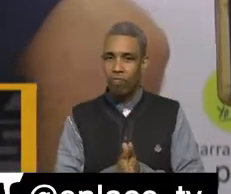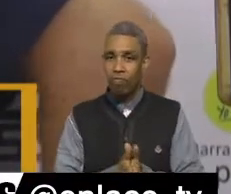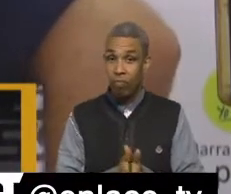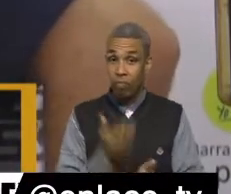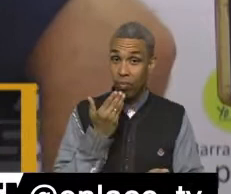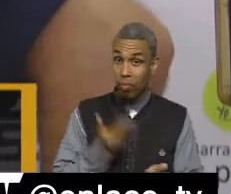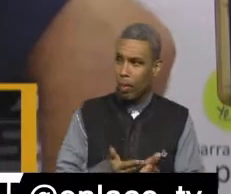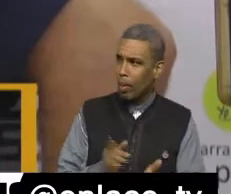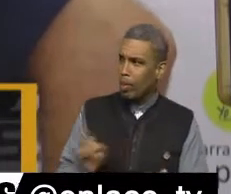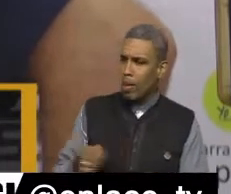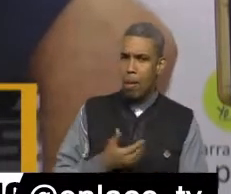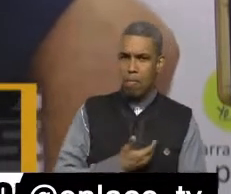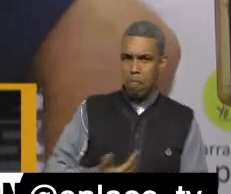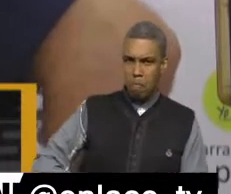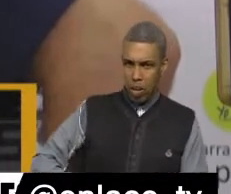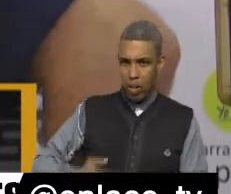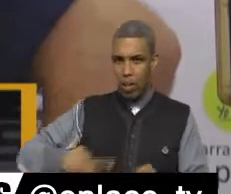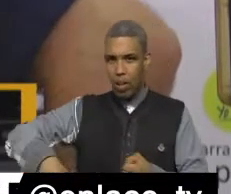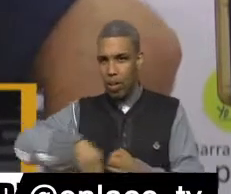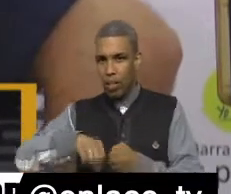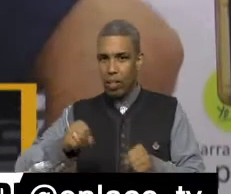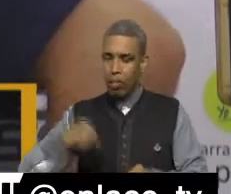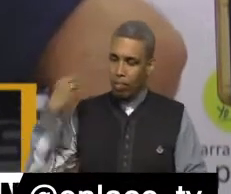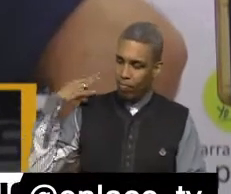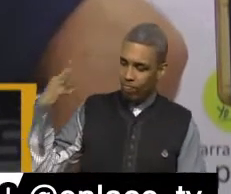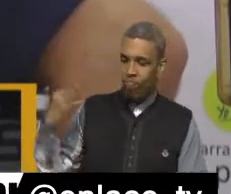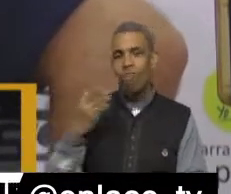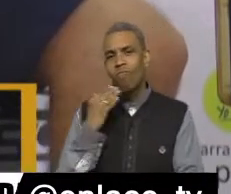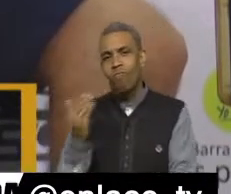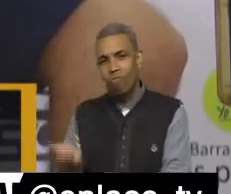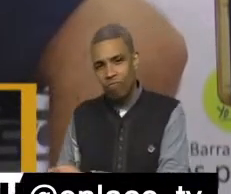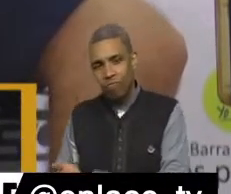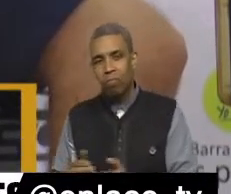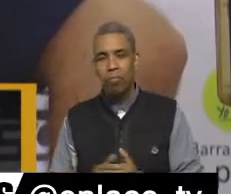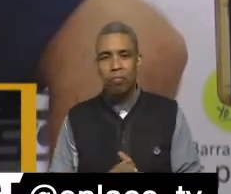la dirigencia por la oportunidad que estoy teniendo.